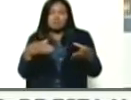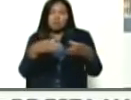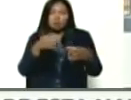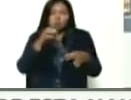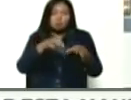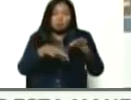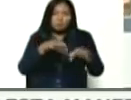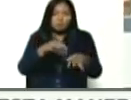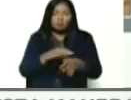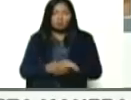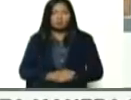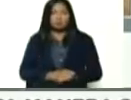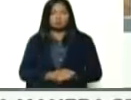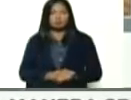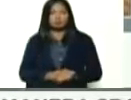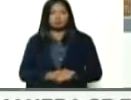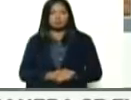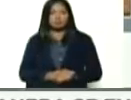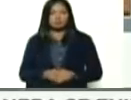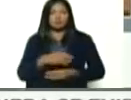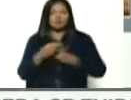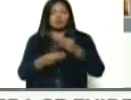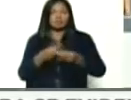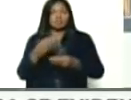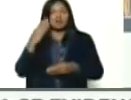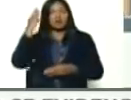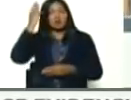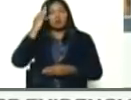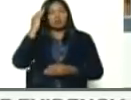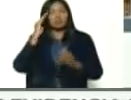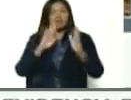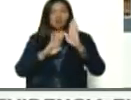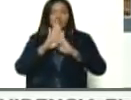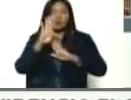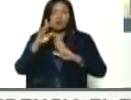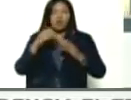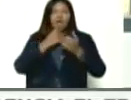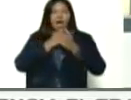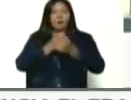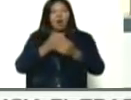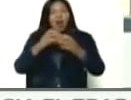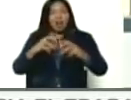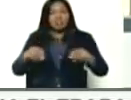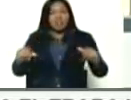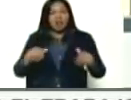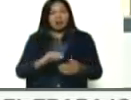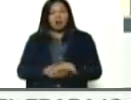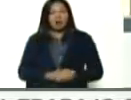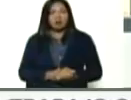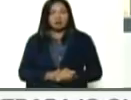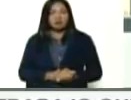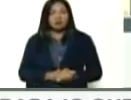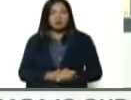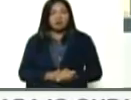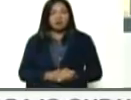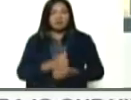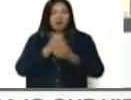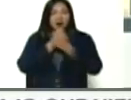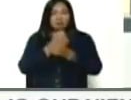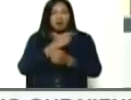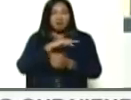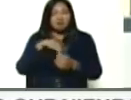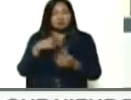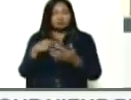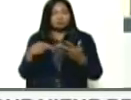para allá les está creando esa conciencia superior de amor a la tierra de amor a lo nuestro